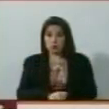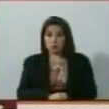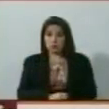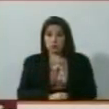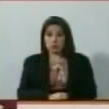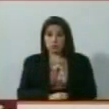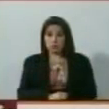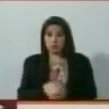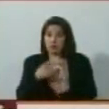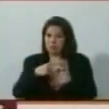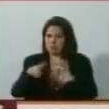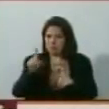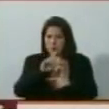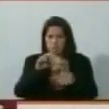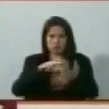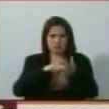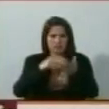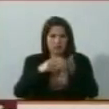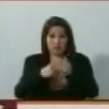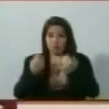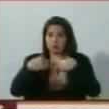Pero eso no significaba que se paraba.